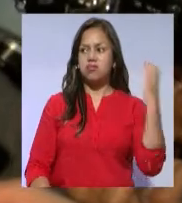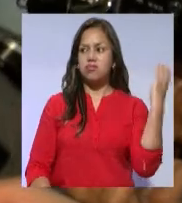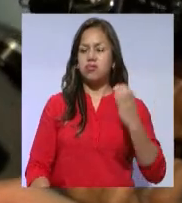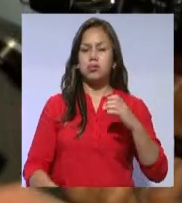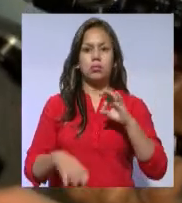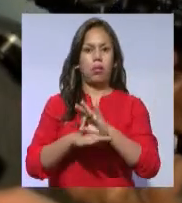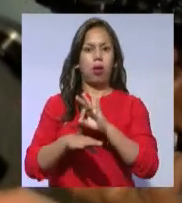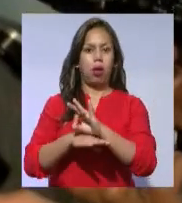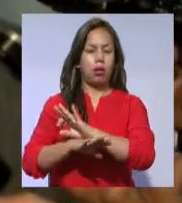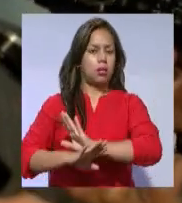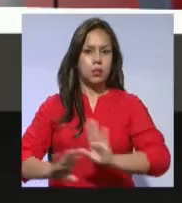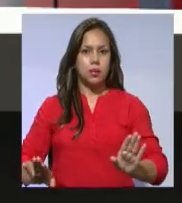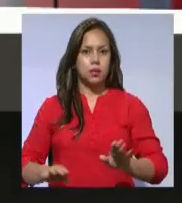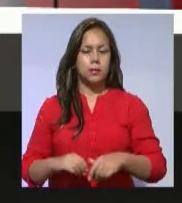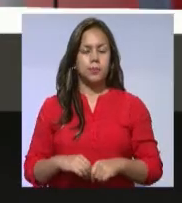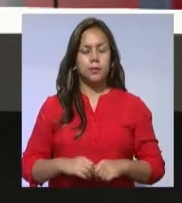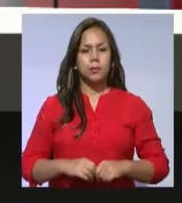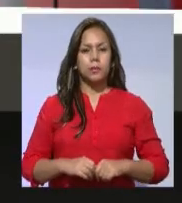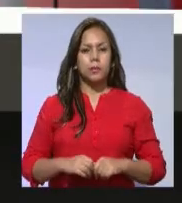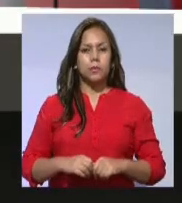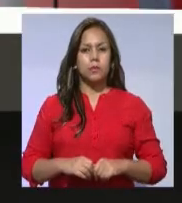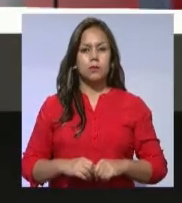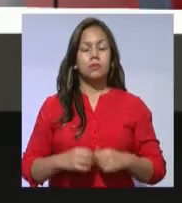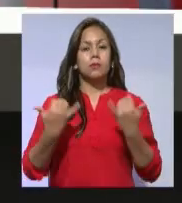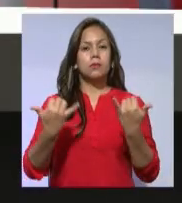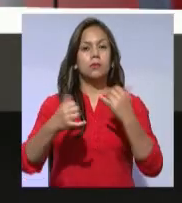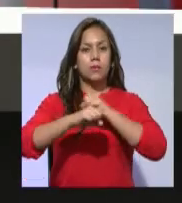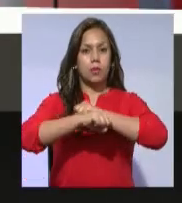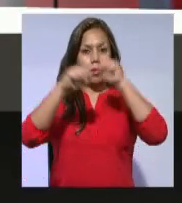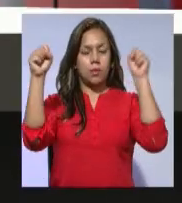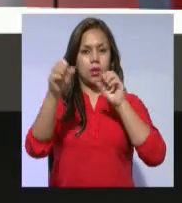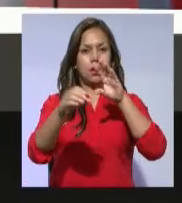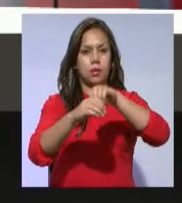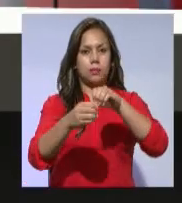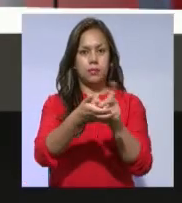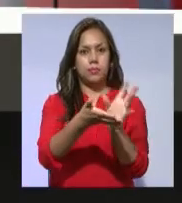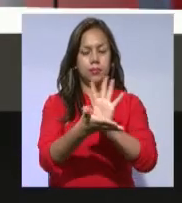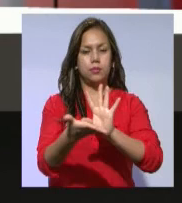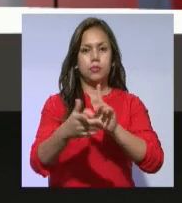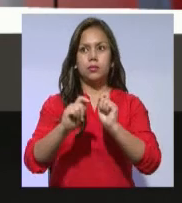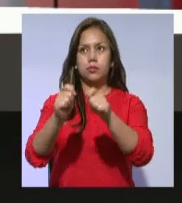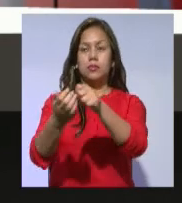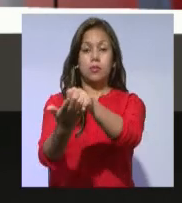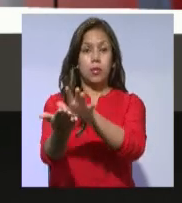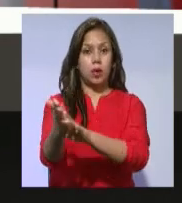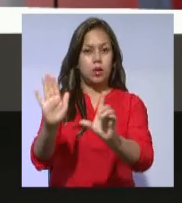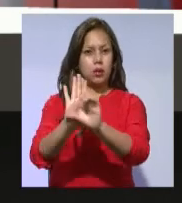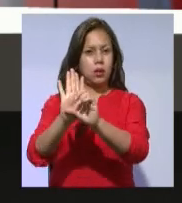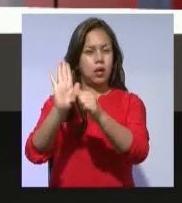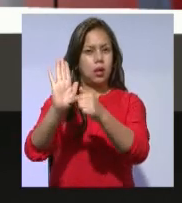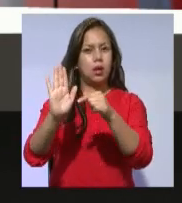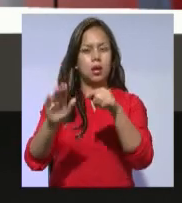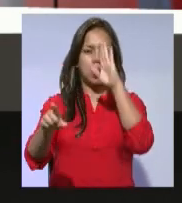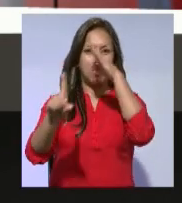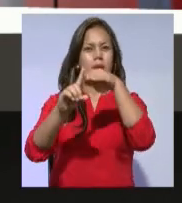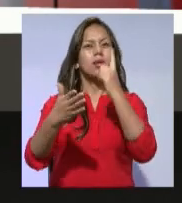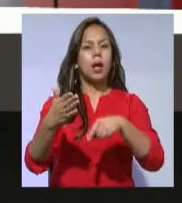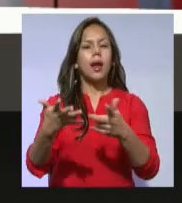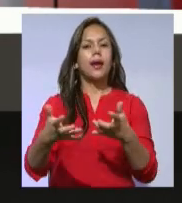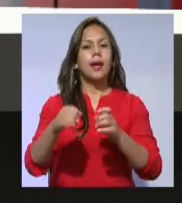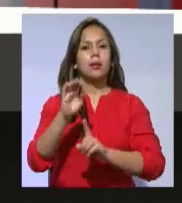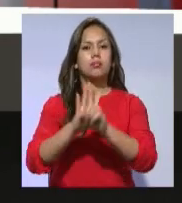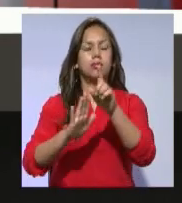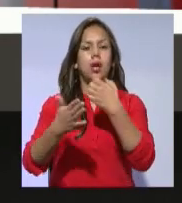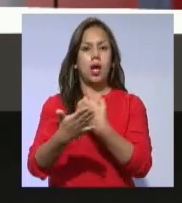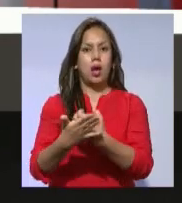persecución esta mañana en la asamblea nacional fue presentado el proyecto de ley que busca el desarrollo económico y